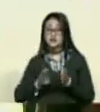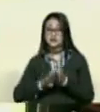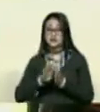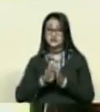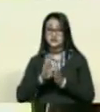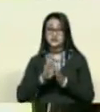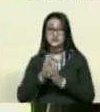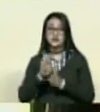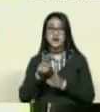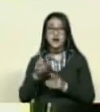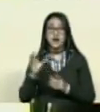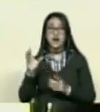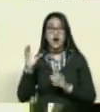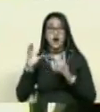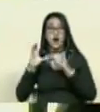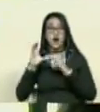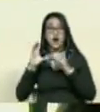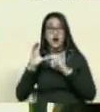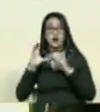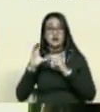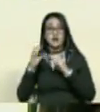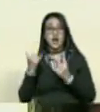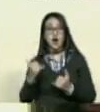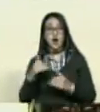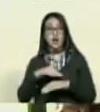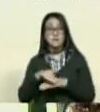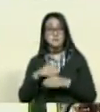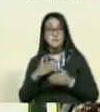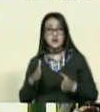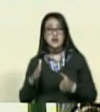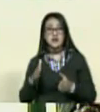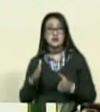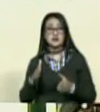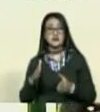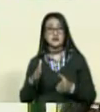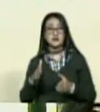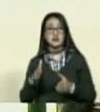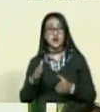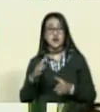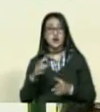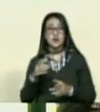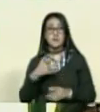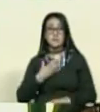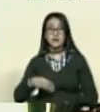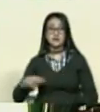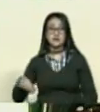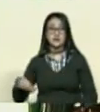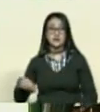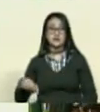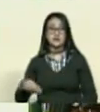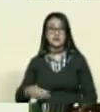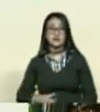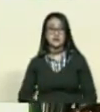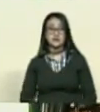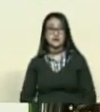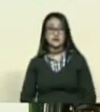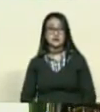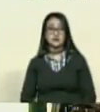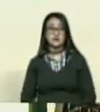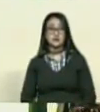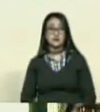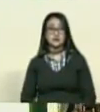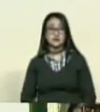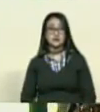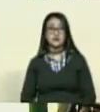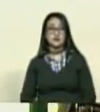al frente de CONATEL y ahora ministro del Poder Popular para la presidencia de la República.